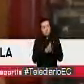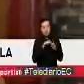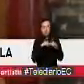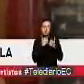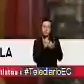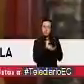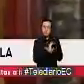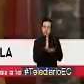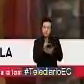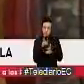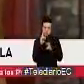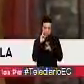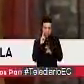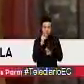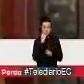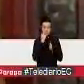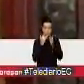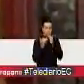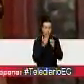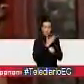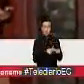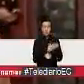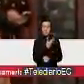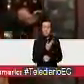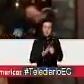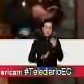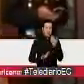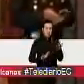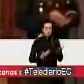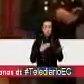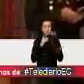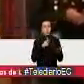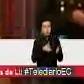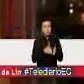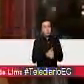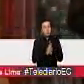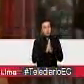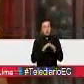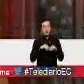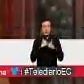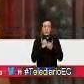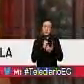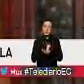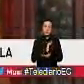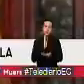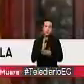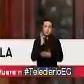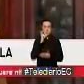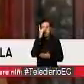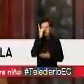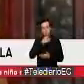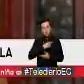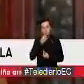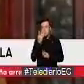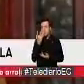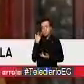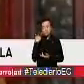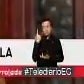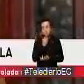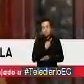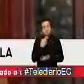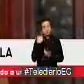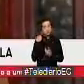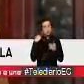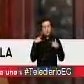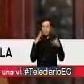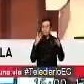estos presuntos ilícitos cuando era presidente y por eso hay el pedido. La Asamblea en ese caso tiene que decir, nosotros no tenemos